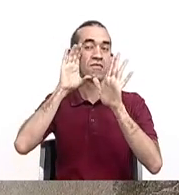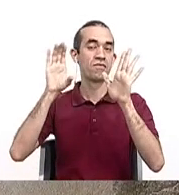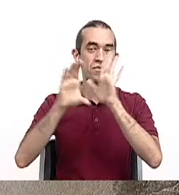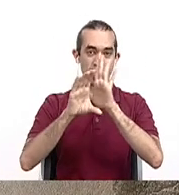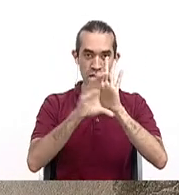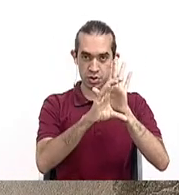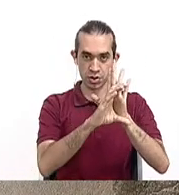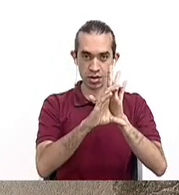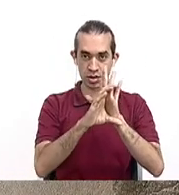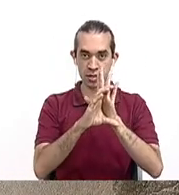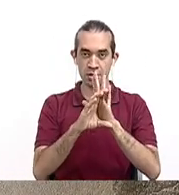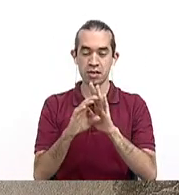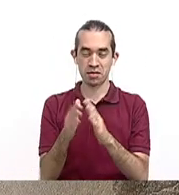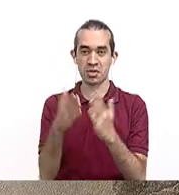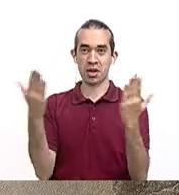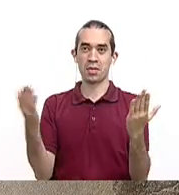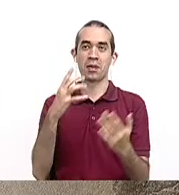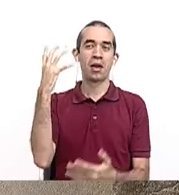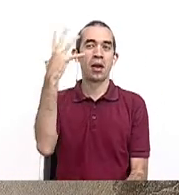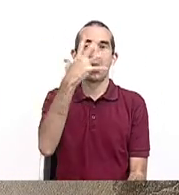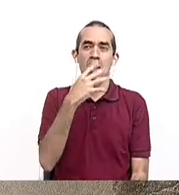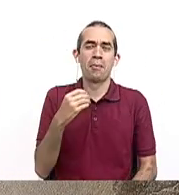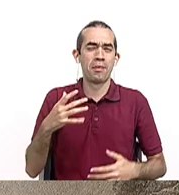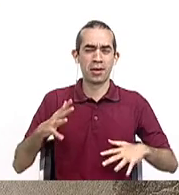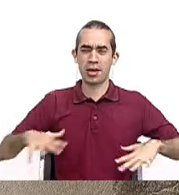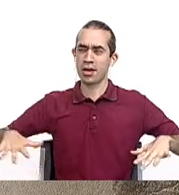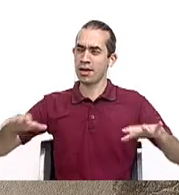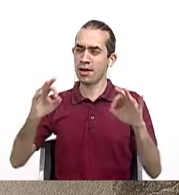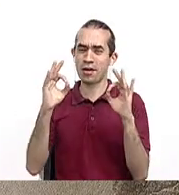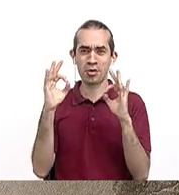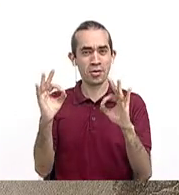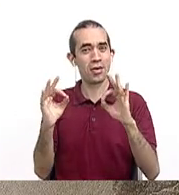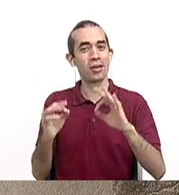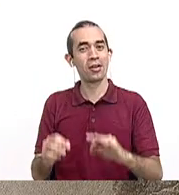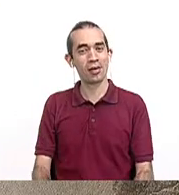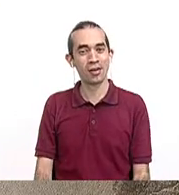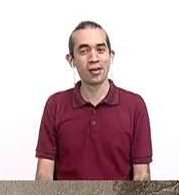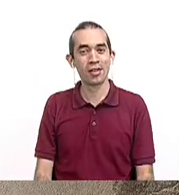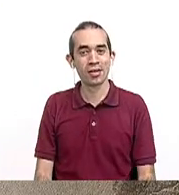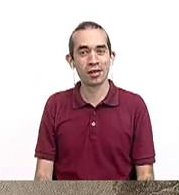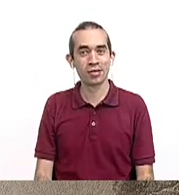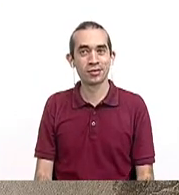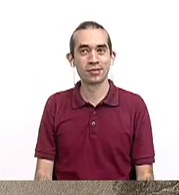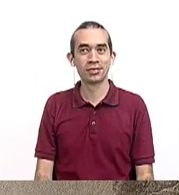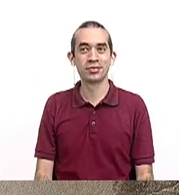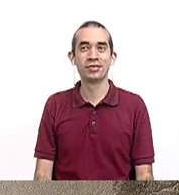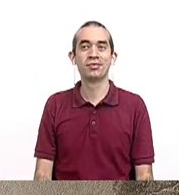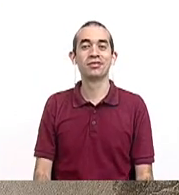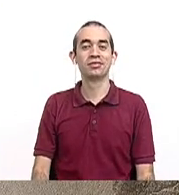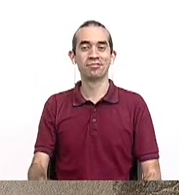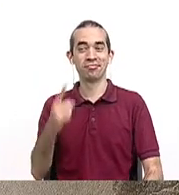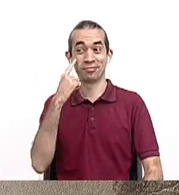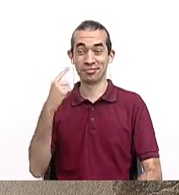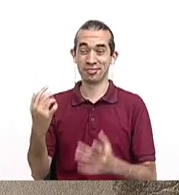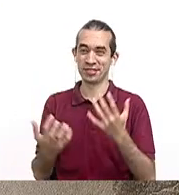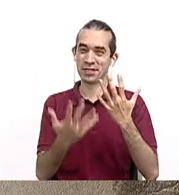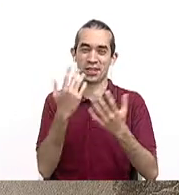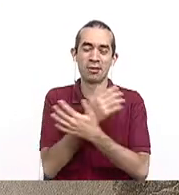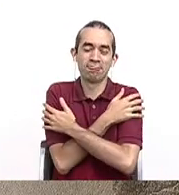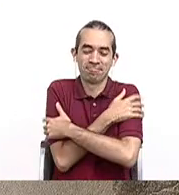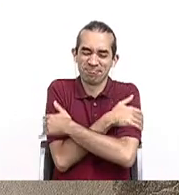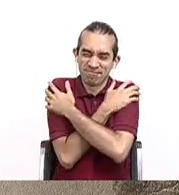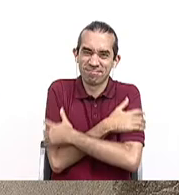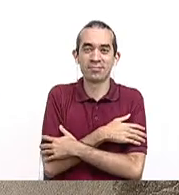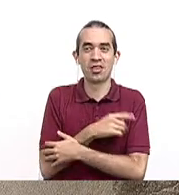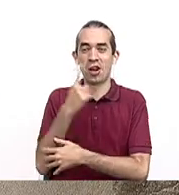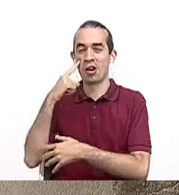nuestro álbum médico bonito del ambiente que tenemos ahí está nuestra chimenea un calorcito la